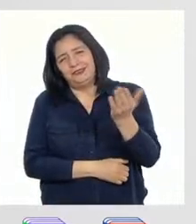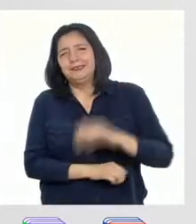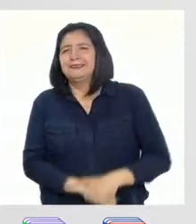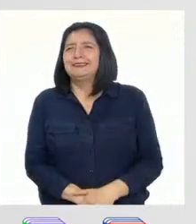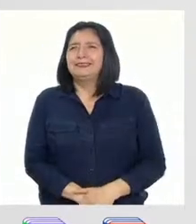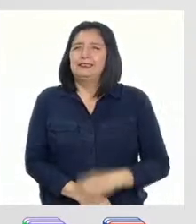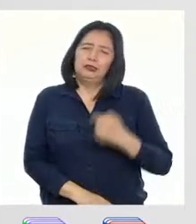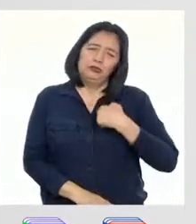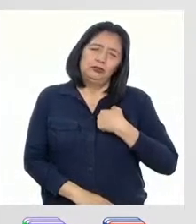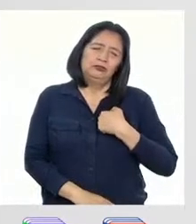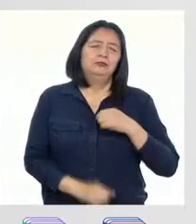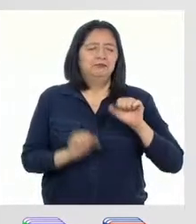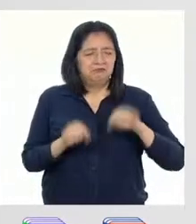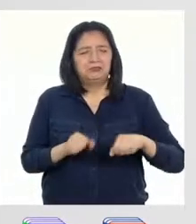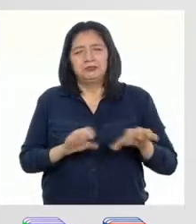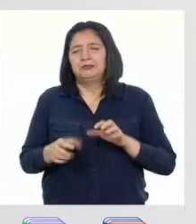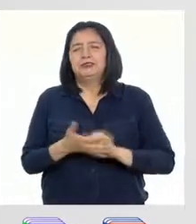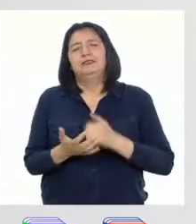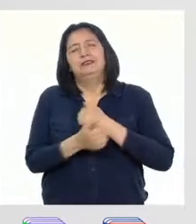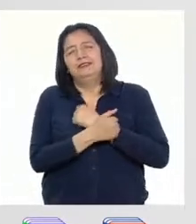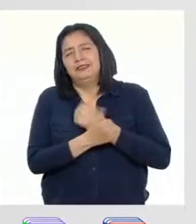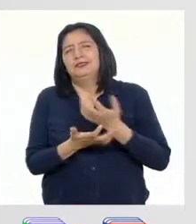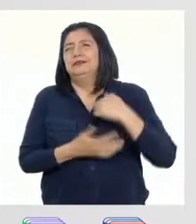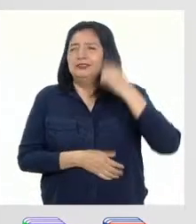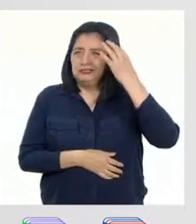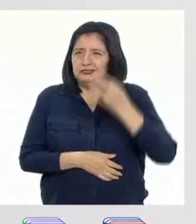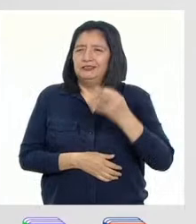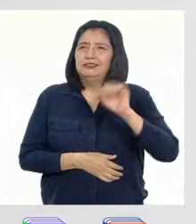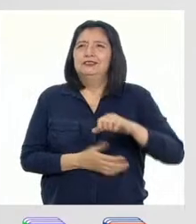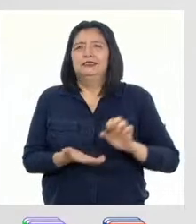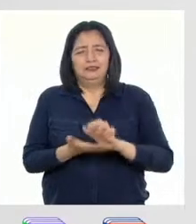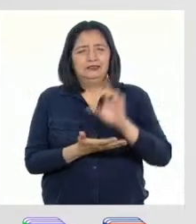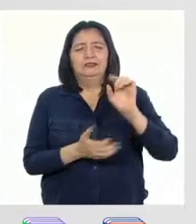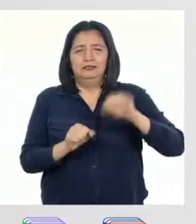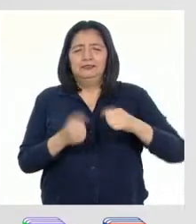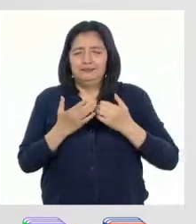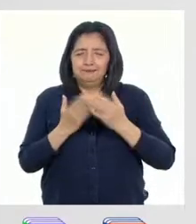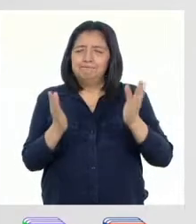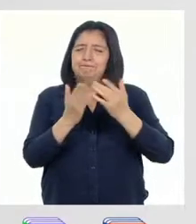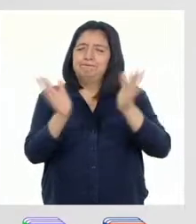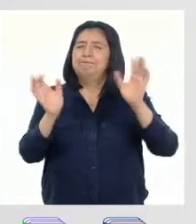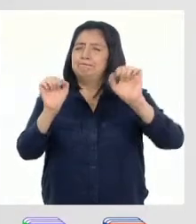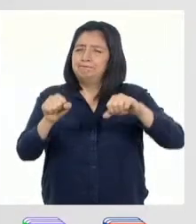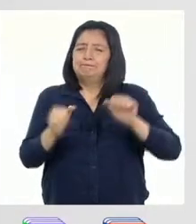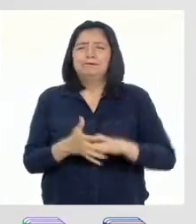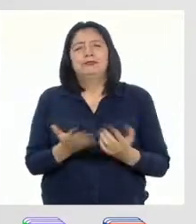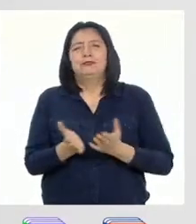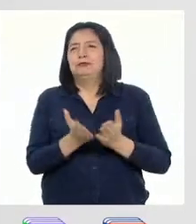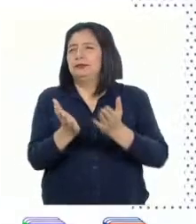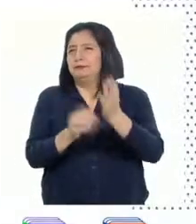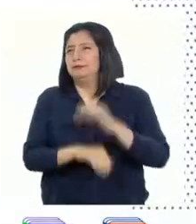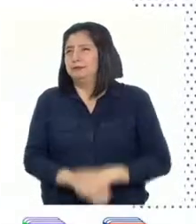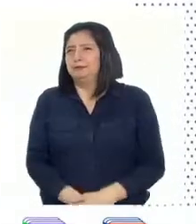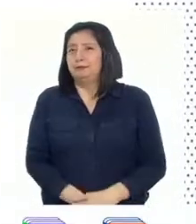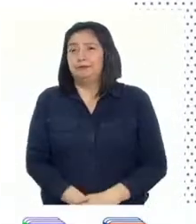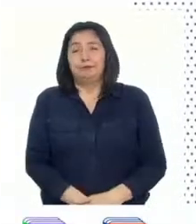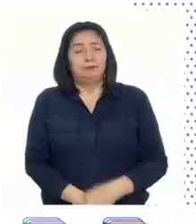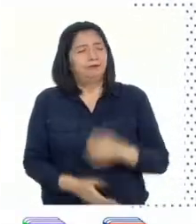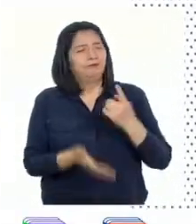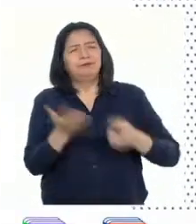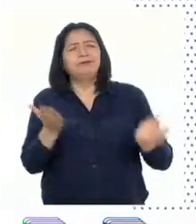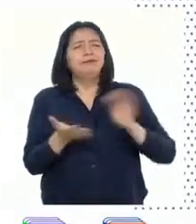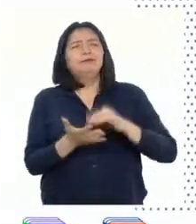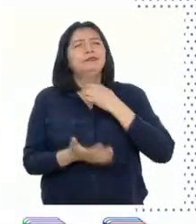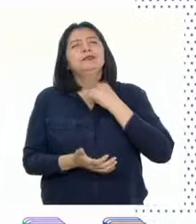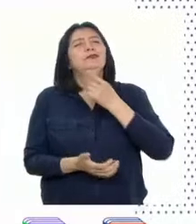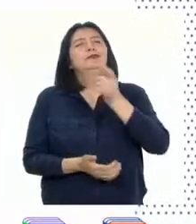ustedes. Lo he hecho con mucho cariño y porque creo firmemente que la educación nos abre grandes y hermosos caminos. ¿Qué es lo que más